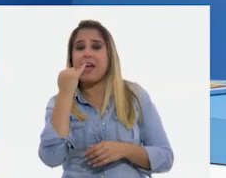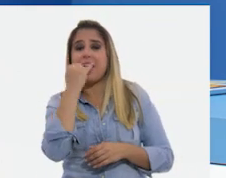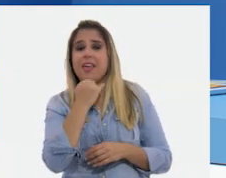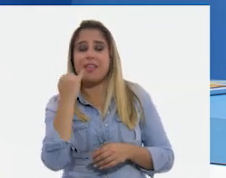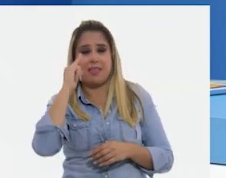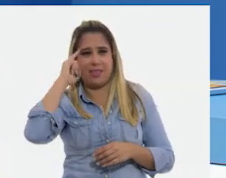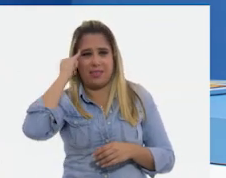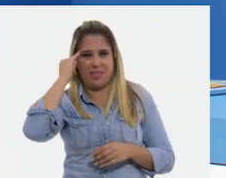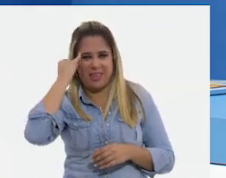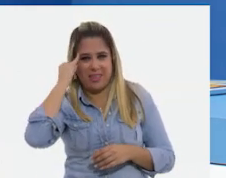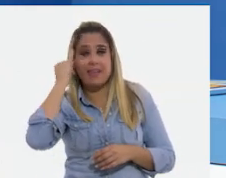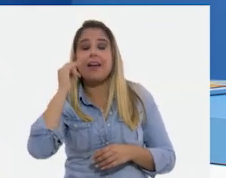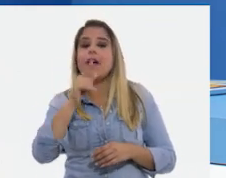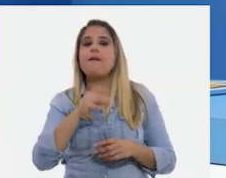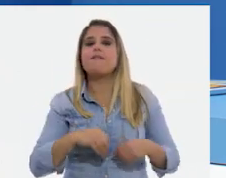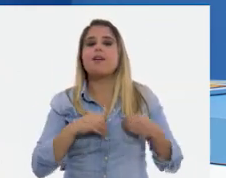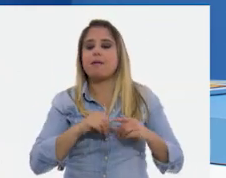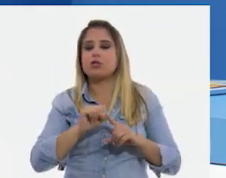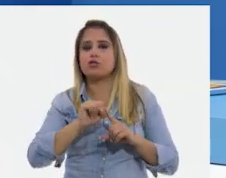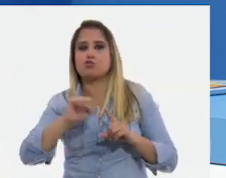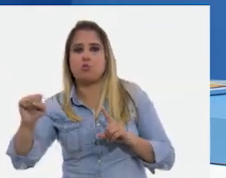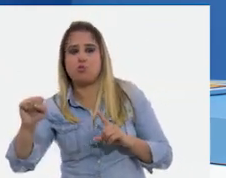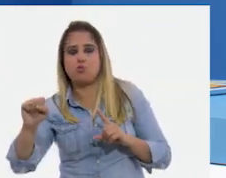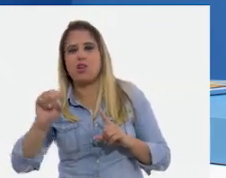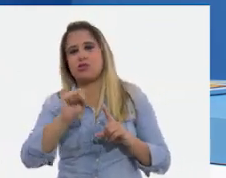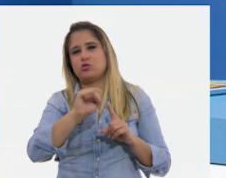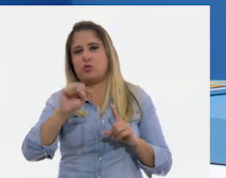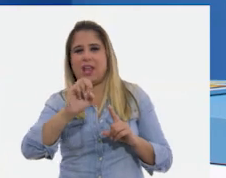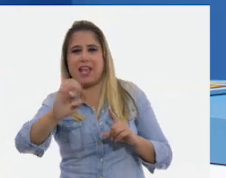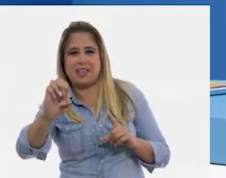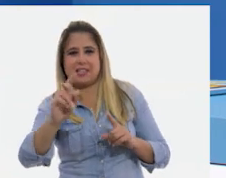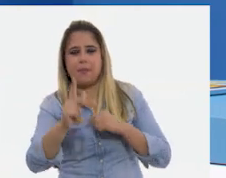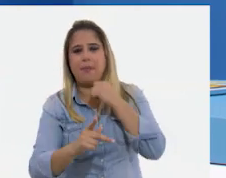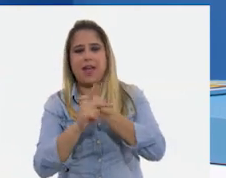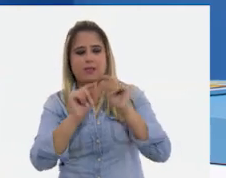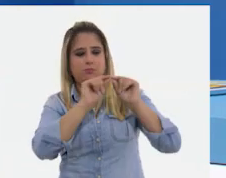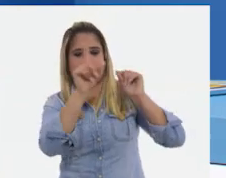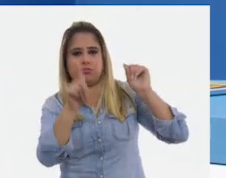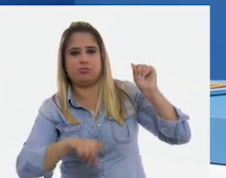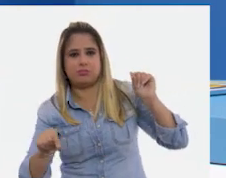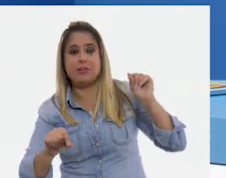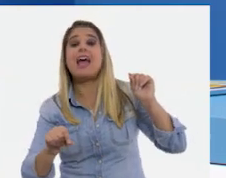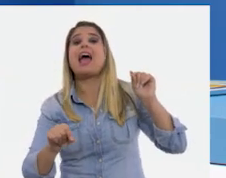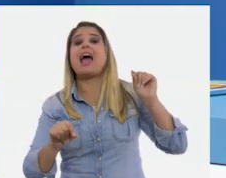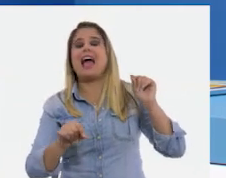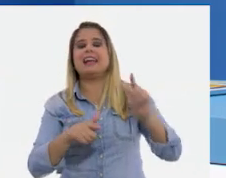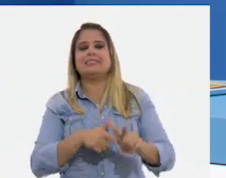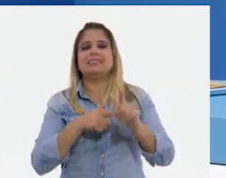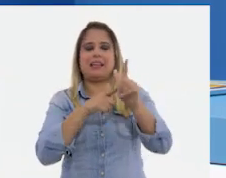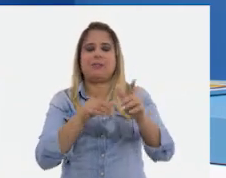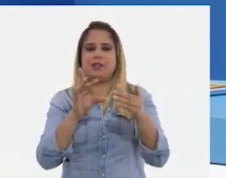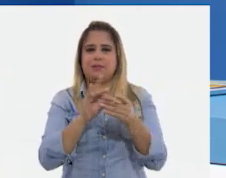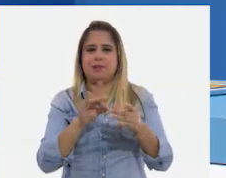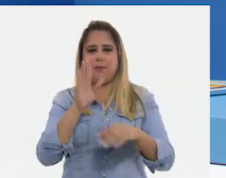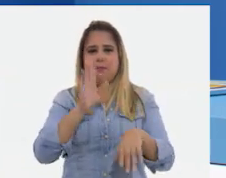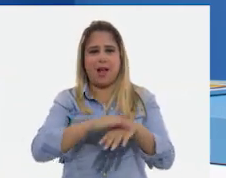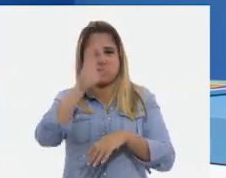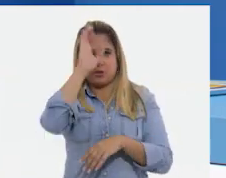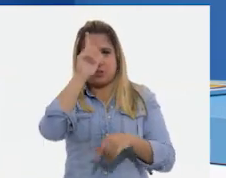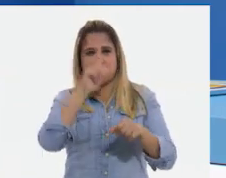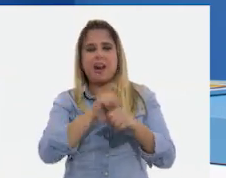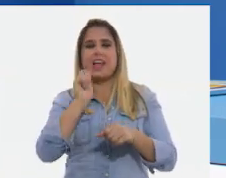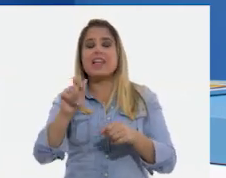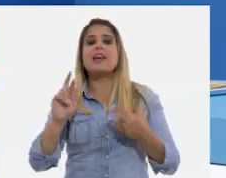lenguas indígenas viven en el sur y sureste del país. Sigamos, Juan Carlos, con otros elementos de la cultura, que es